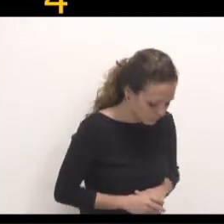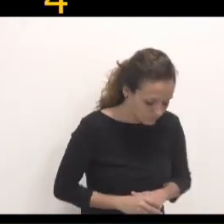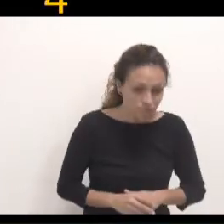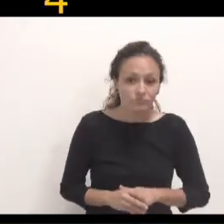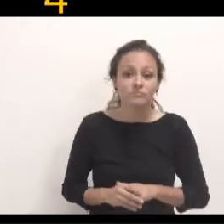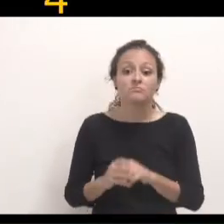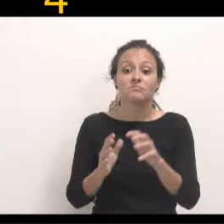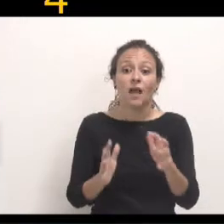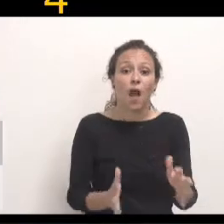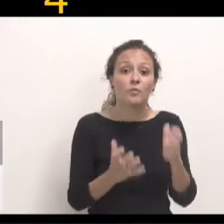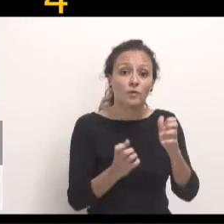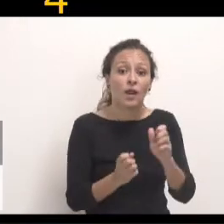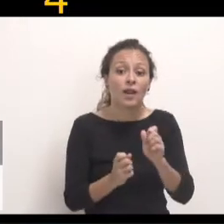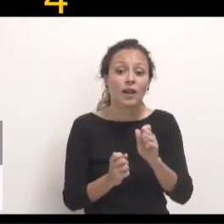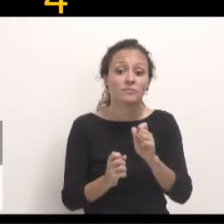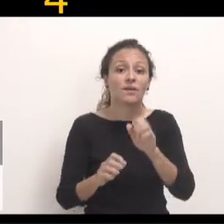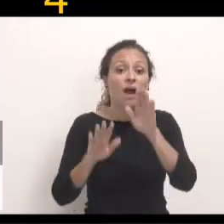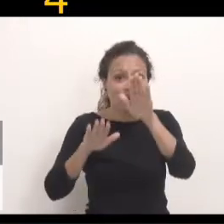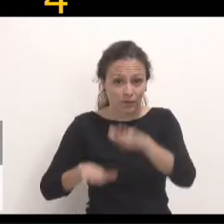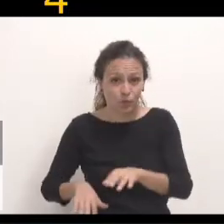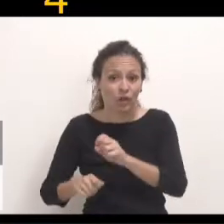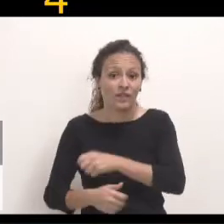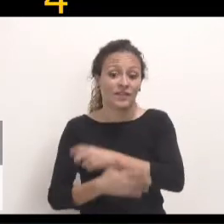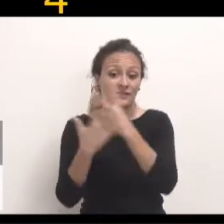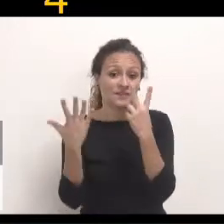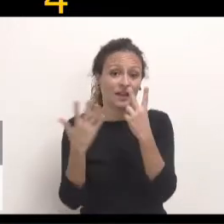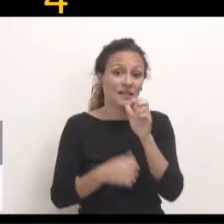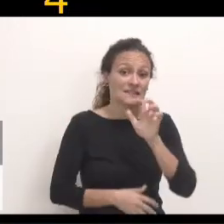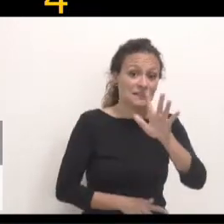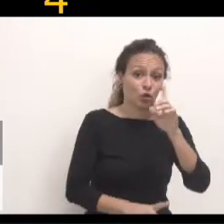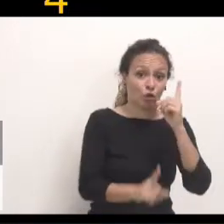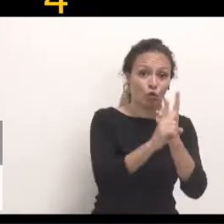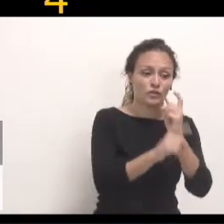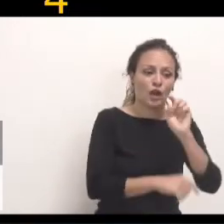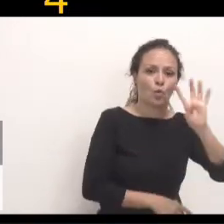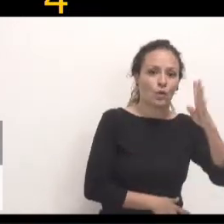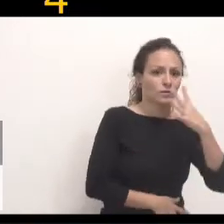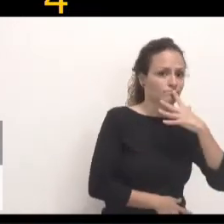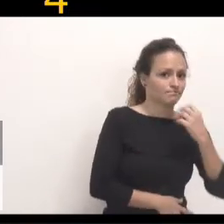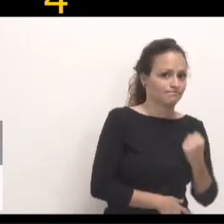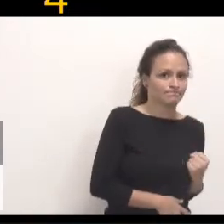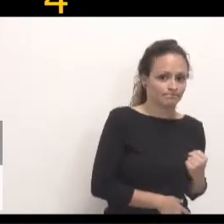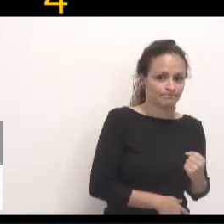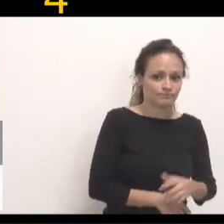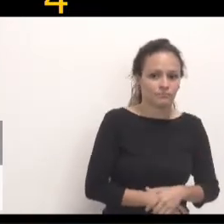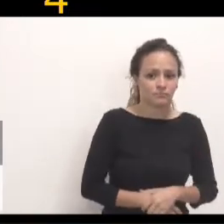Se aprueba por 17 votos a favor, 5 en contra y 4 abstenciones.